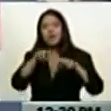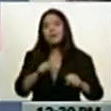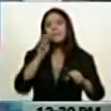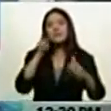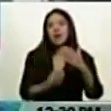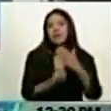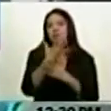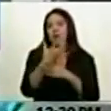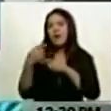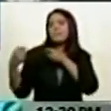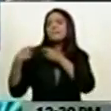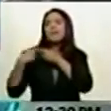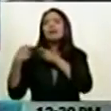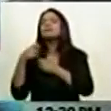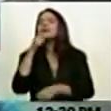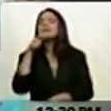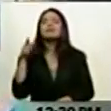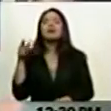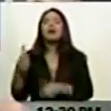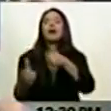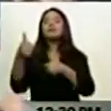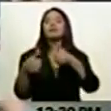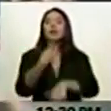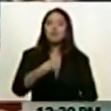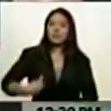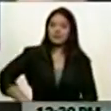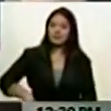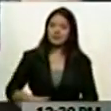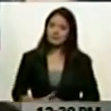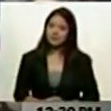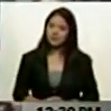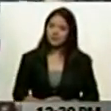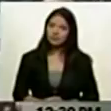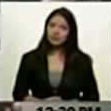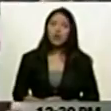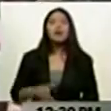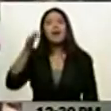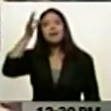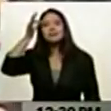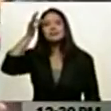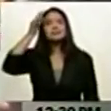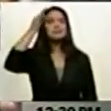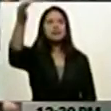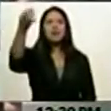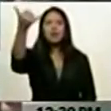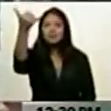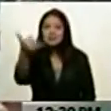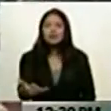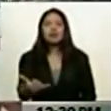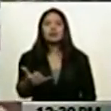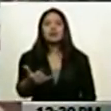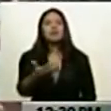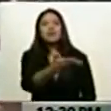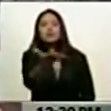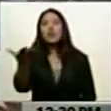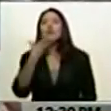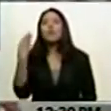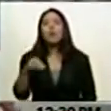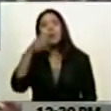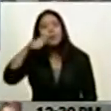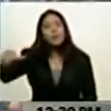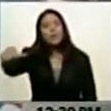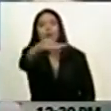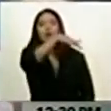peleando entre ellos a ver quién es el candidato presidencial. Yo les exijo en nombre de las mujeres, de la juventud, del pueblo